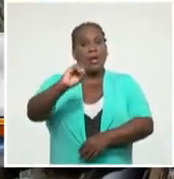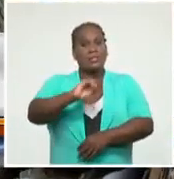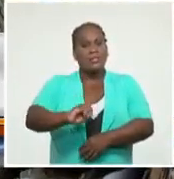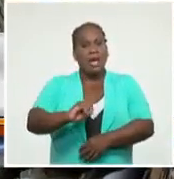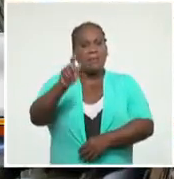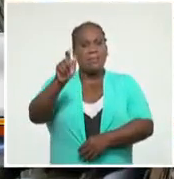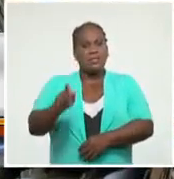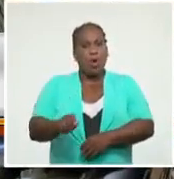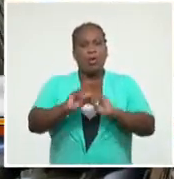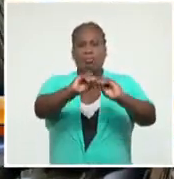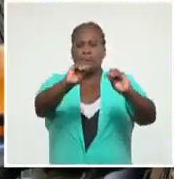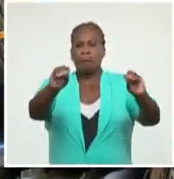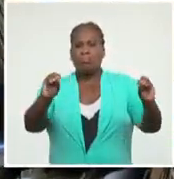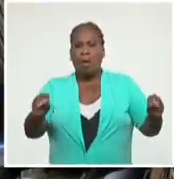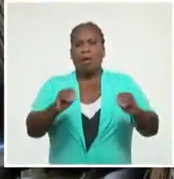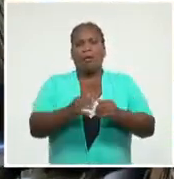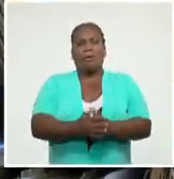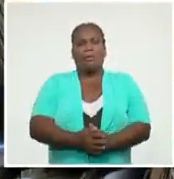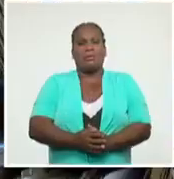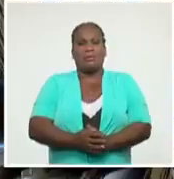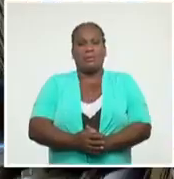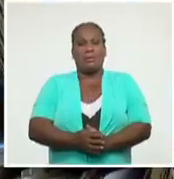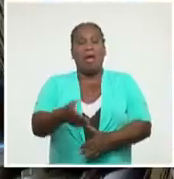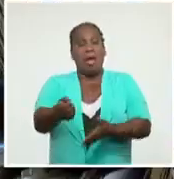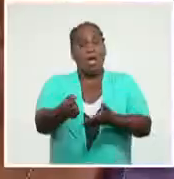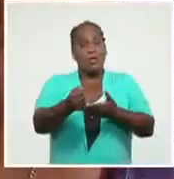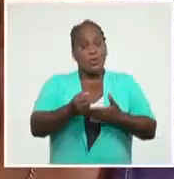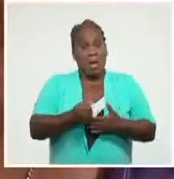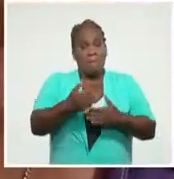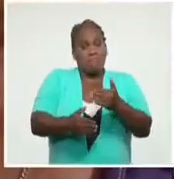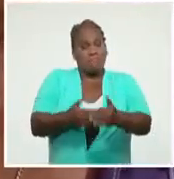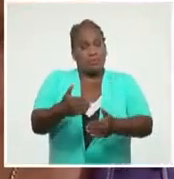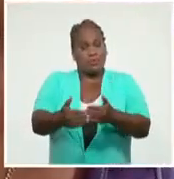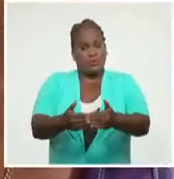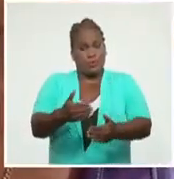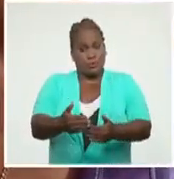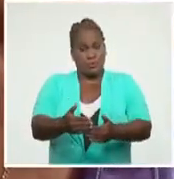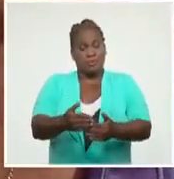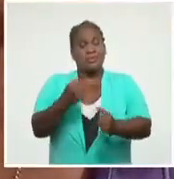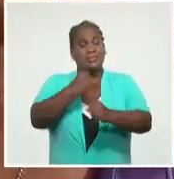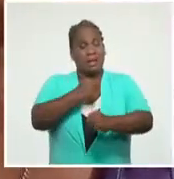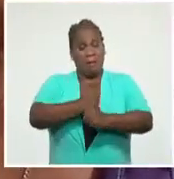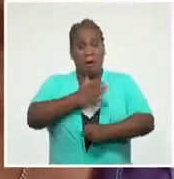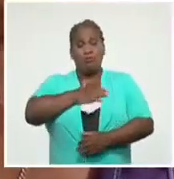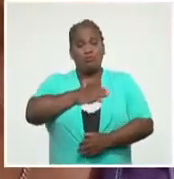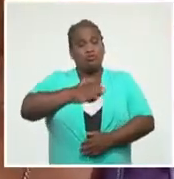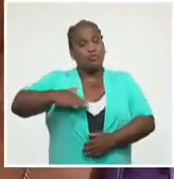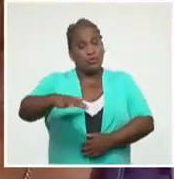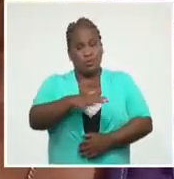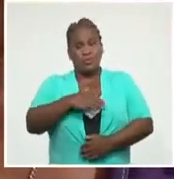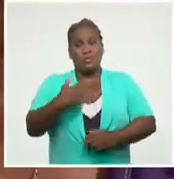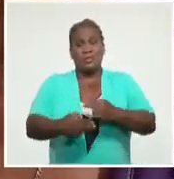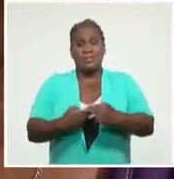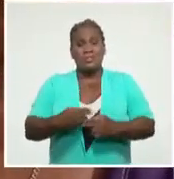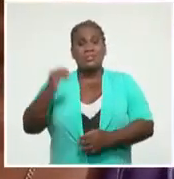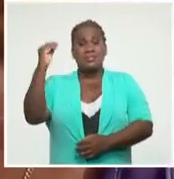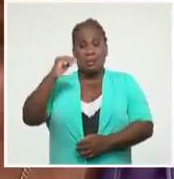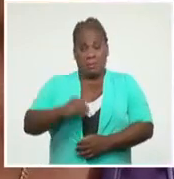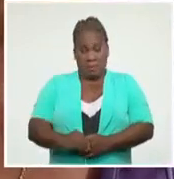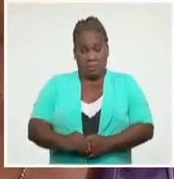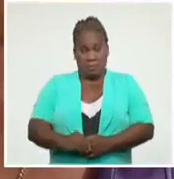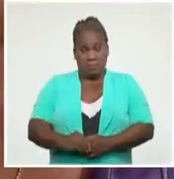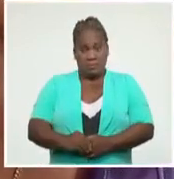hora de citarlos, para poder ayudarnos en este proceso. Ese es el trabajo que vamos a hacer, convencido de que es precisamente